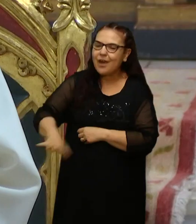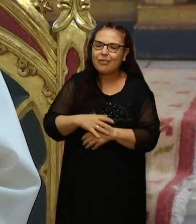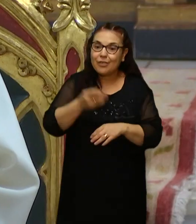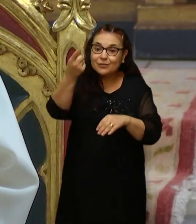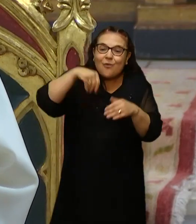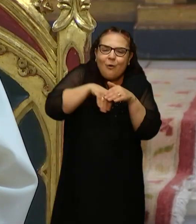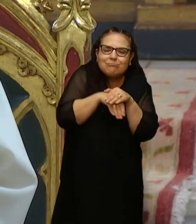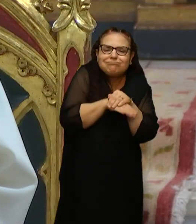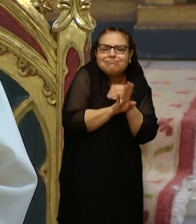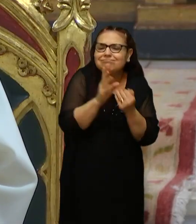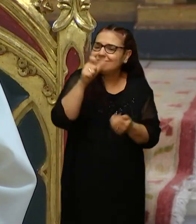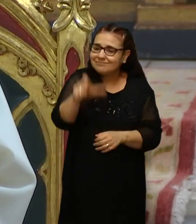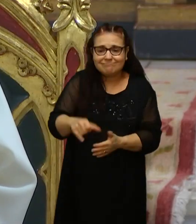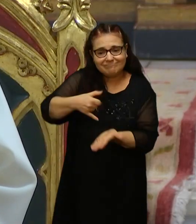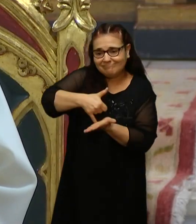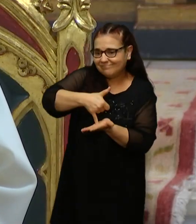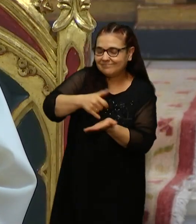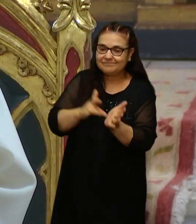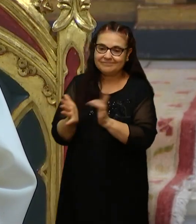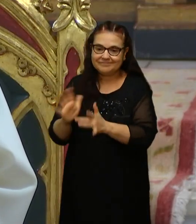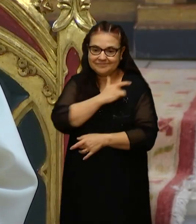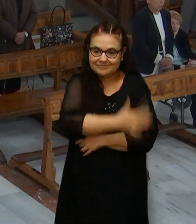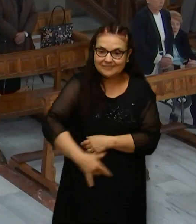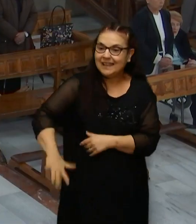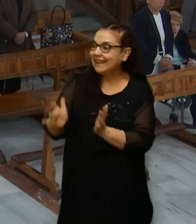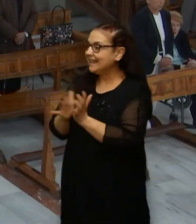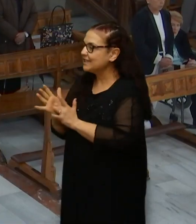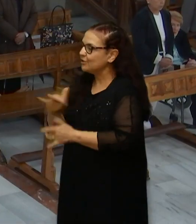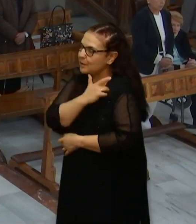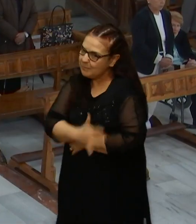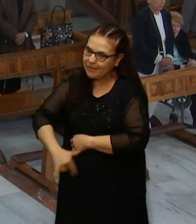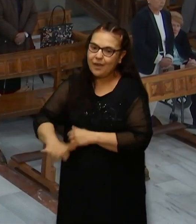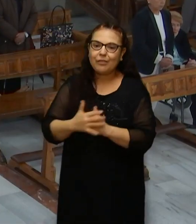Refugio de los débiles, Cristo, ten piedad.